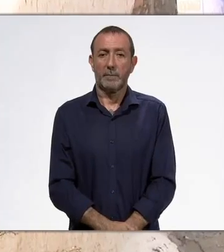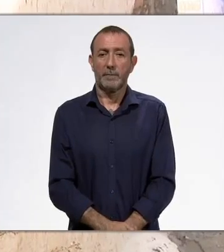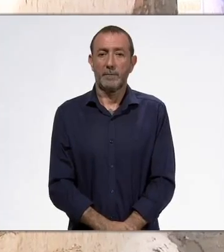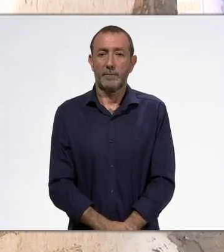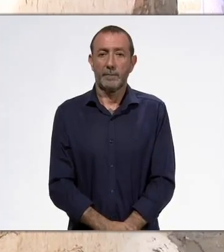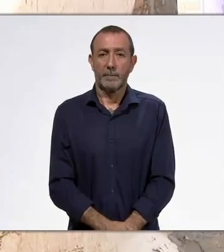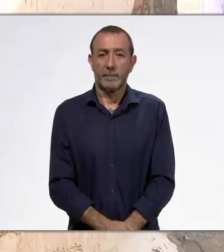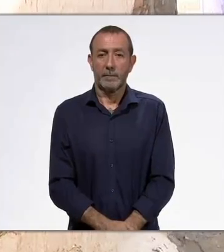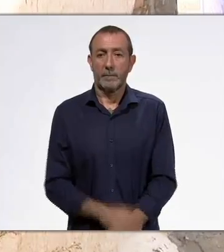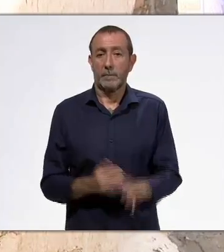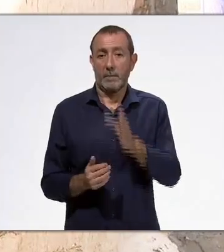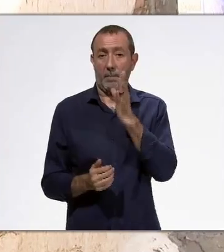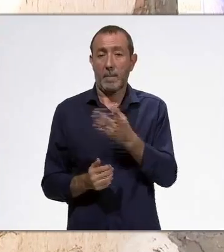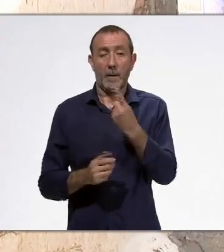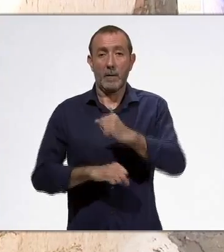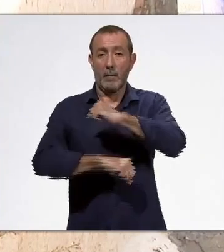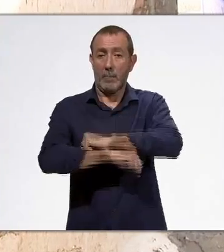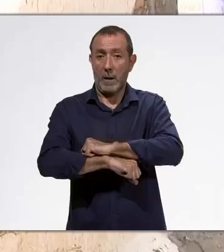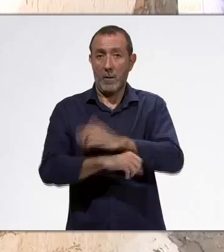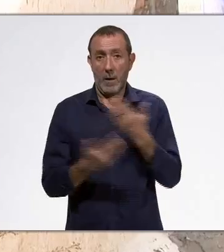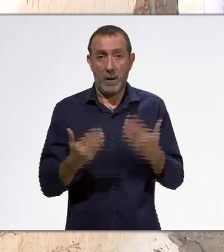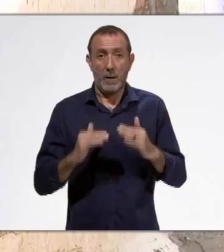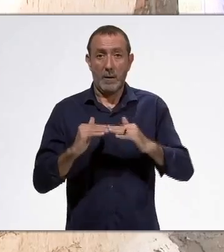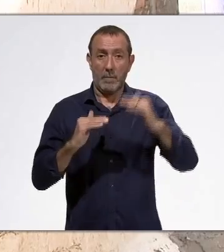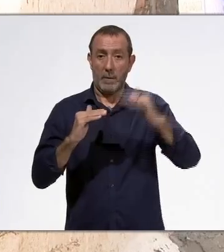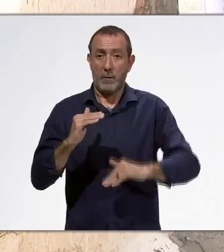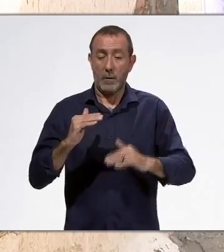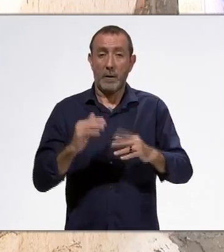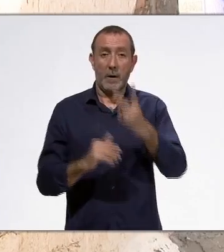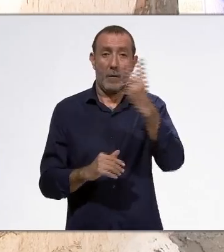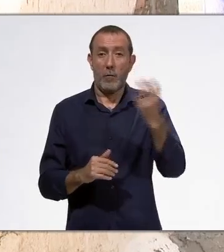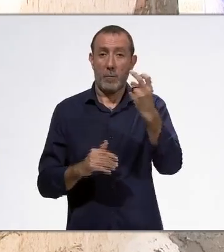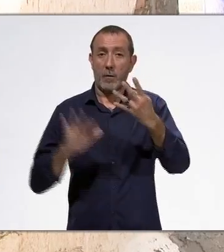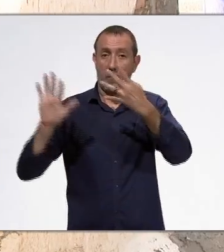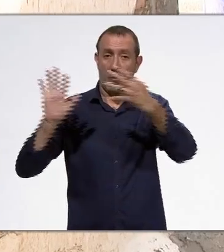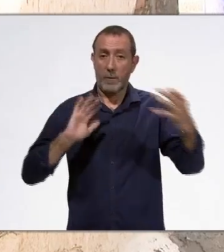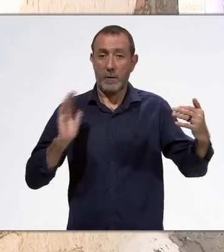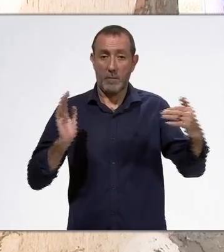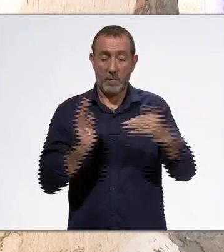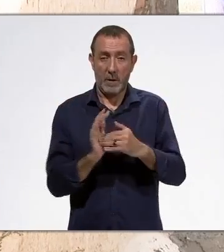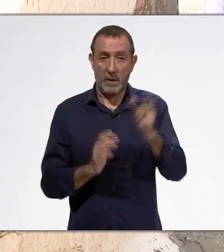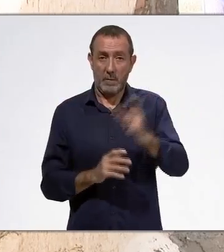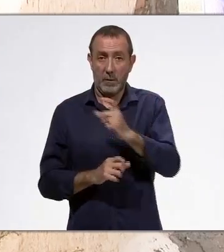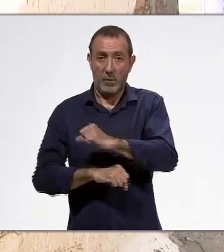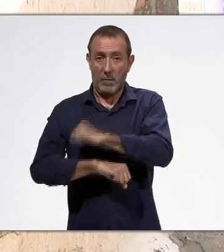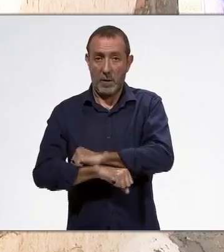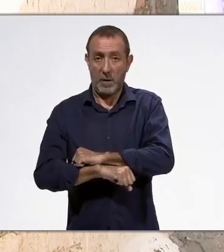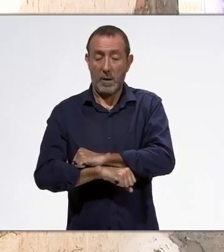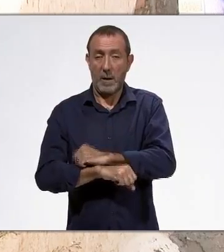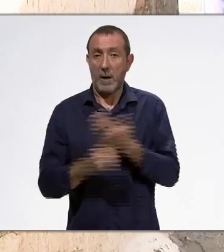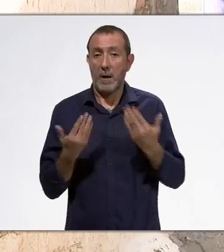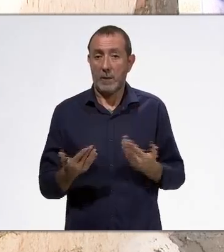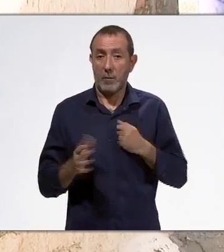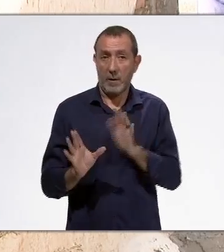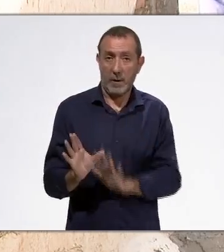nos encontramos en estos momentos en una tasa de paro que está por debajo de los 2 millones 900.000 desempleados en este caso